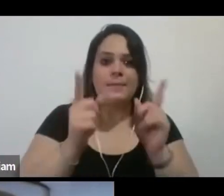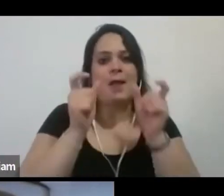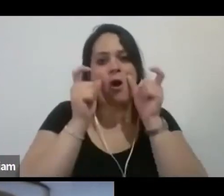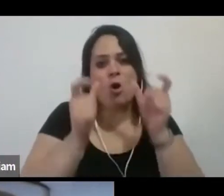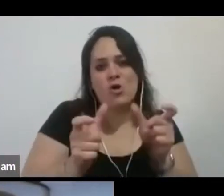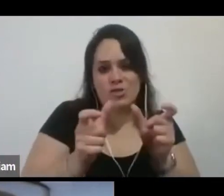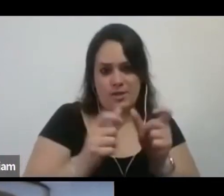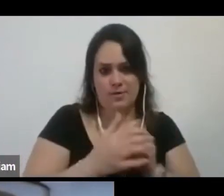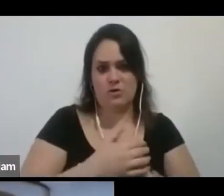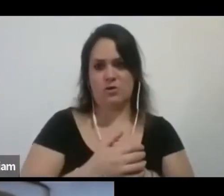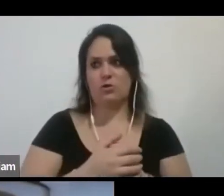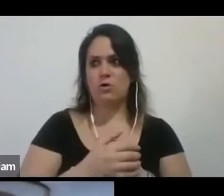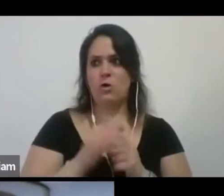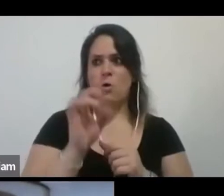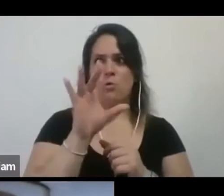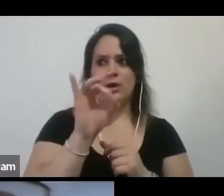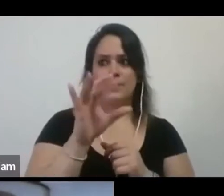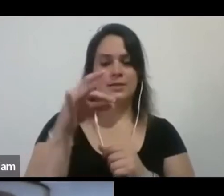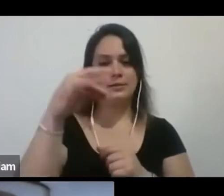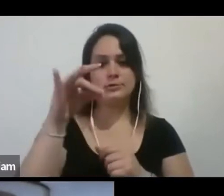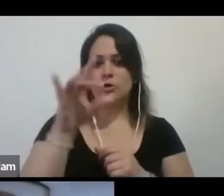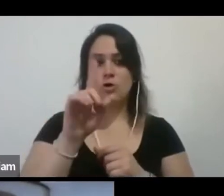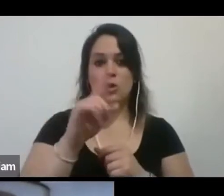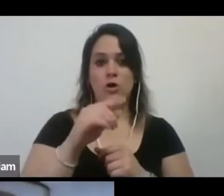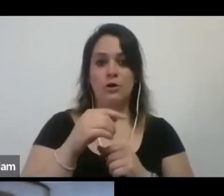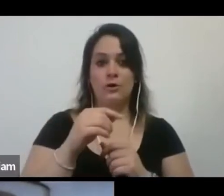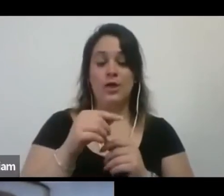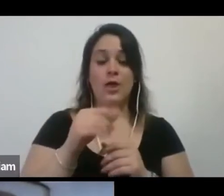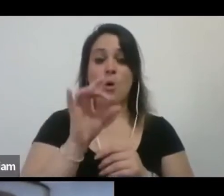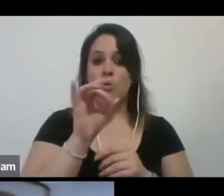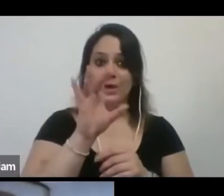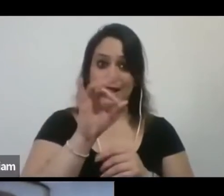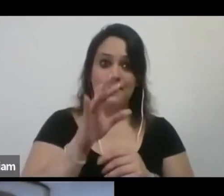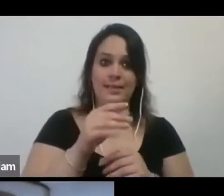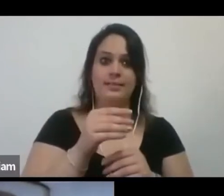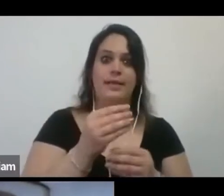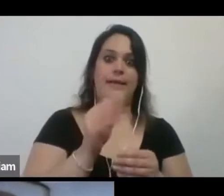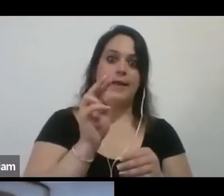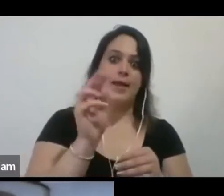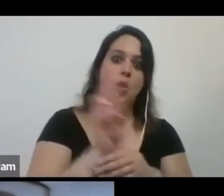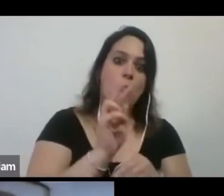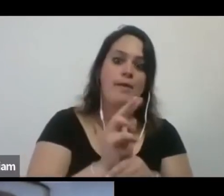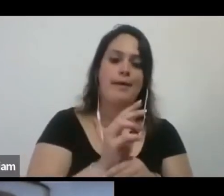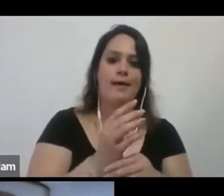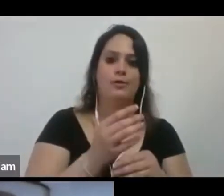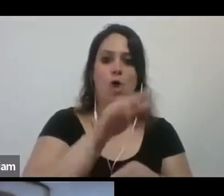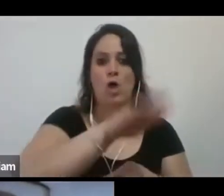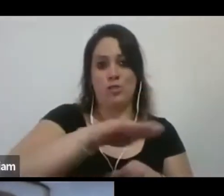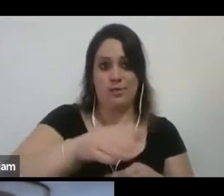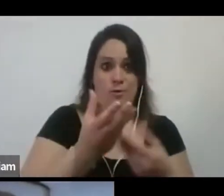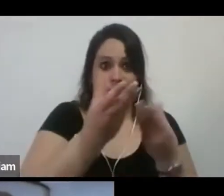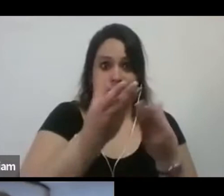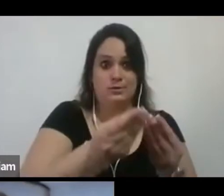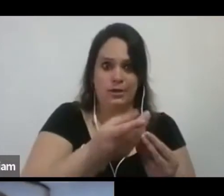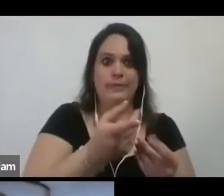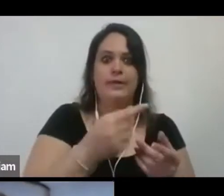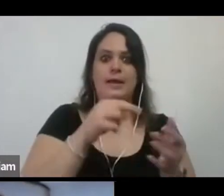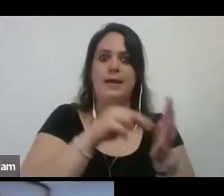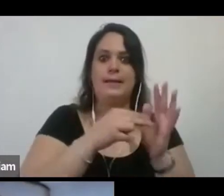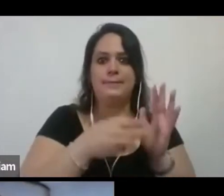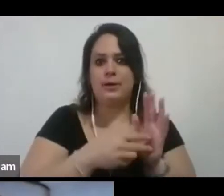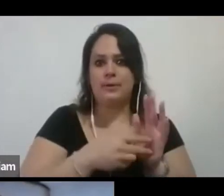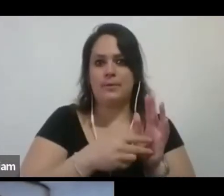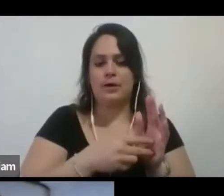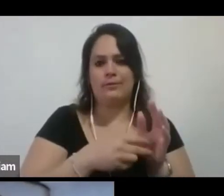No solamente, vuelvo a repetir, en el eje del cuidado, la contención de estos chicos vulnerables en